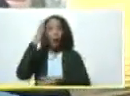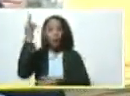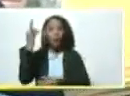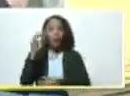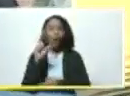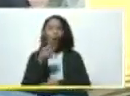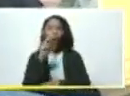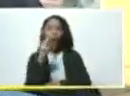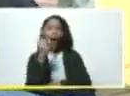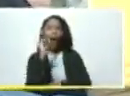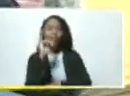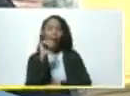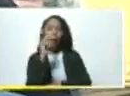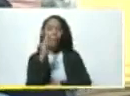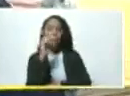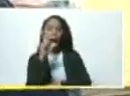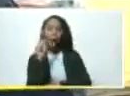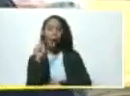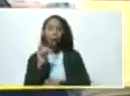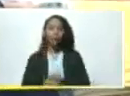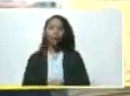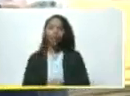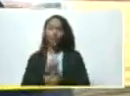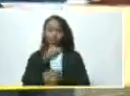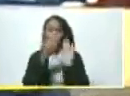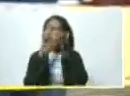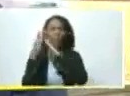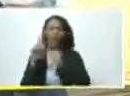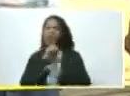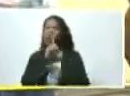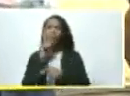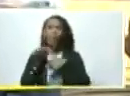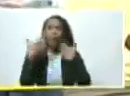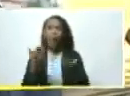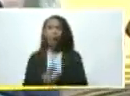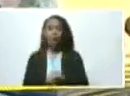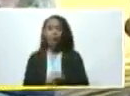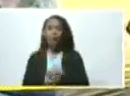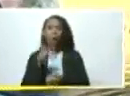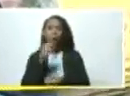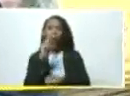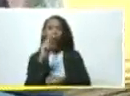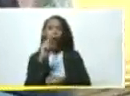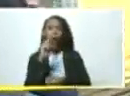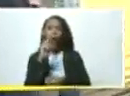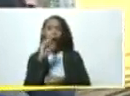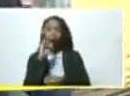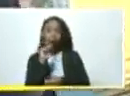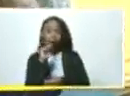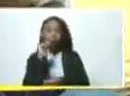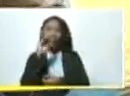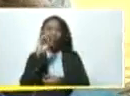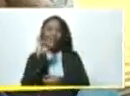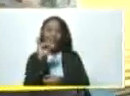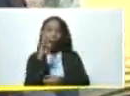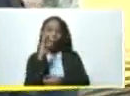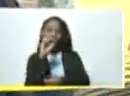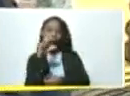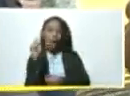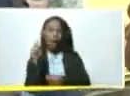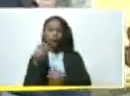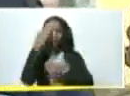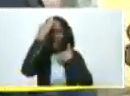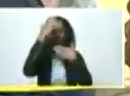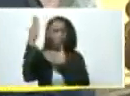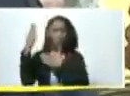Guayabal Santa Rosalía. Correcto, ¿tu comunidad qué nombre tiene? Sector Guayabal. El Guayabal, un saludo a los vecinos del Guayabal. Aquí